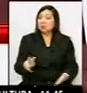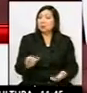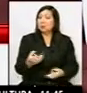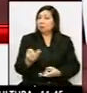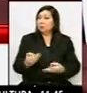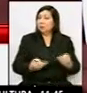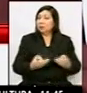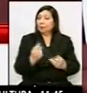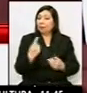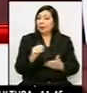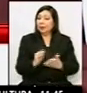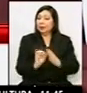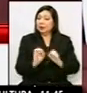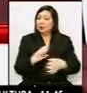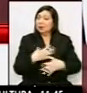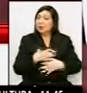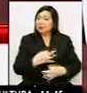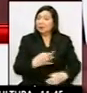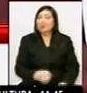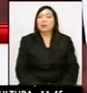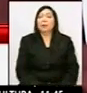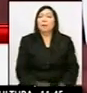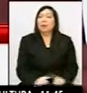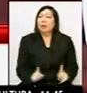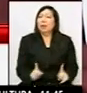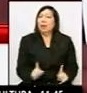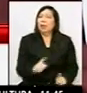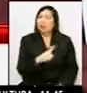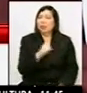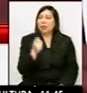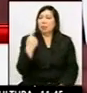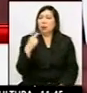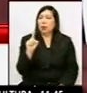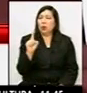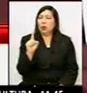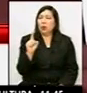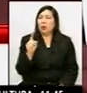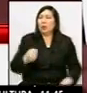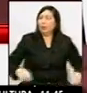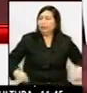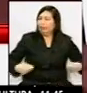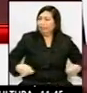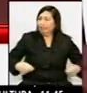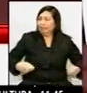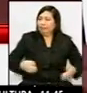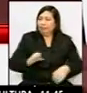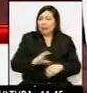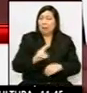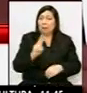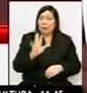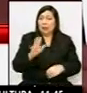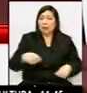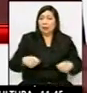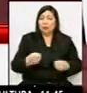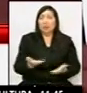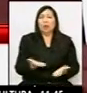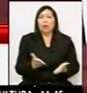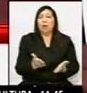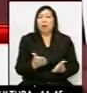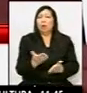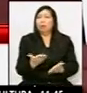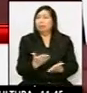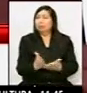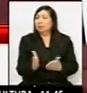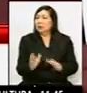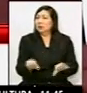presupuesto, efectivamente, me parece interesante, pero creo que son 100 millones de gastos de capital y 25 millones de gastos corrientes.